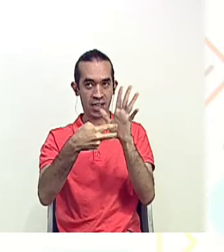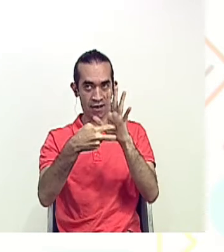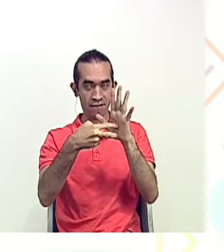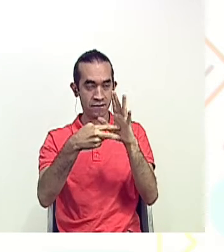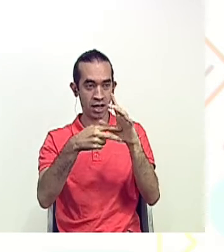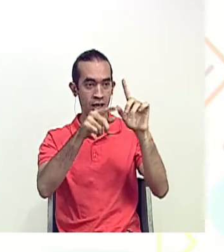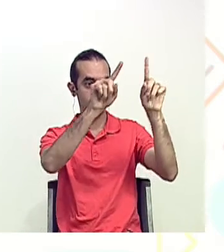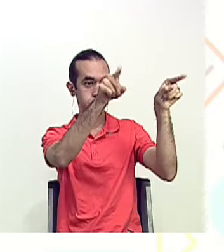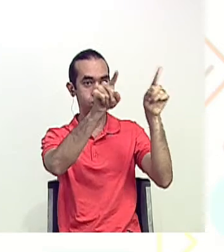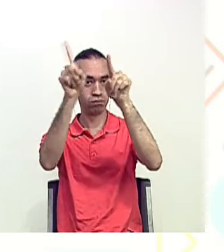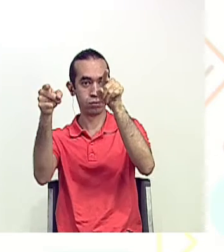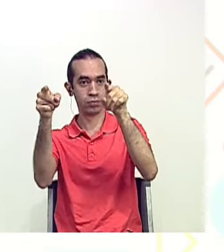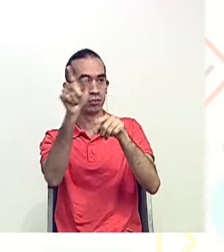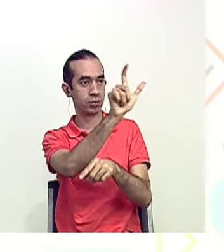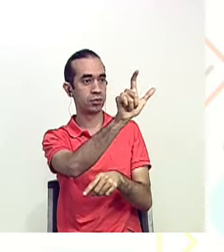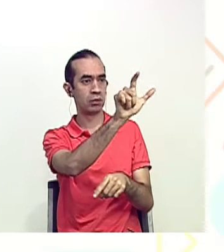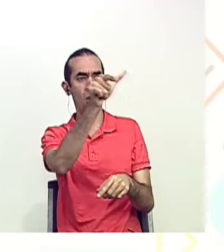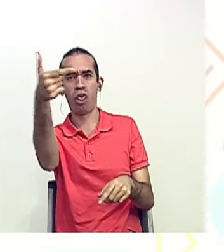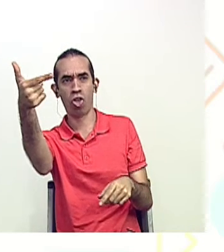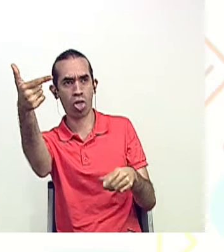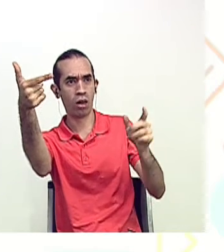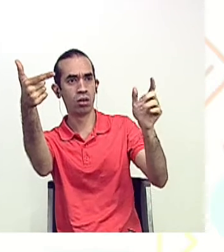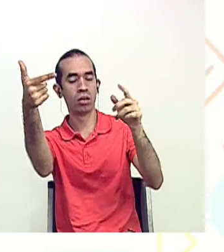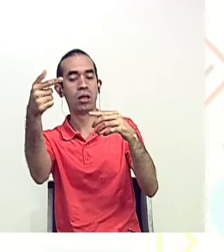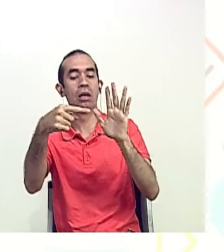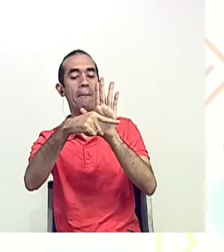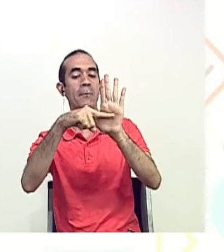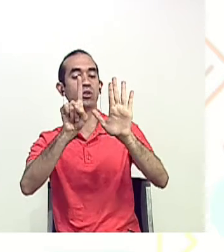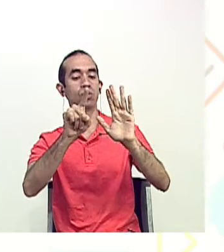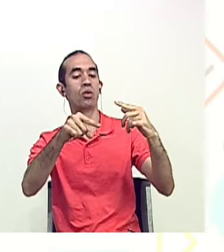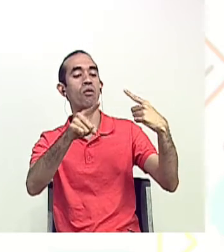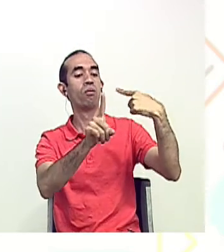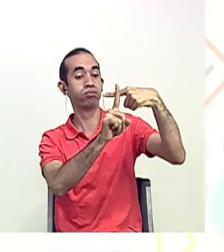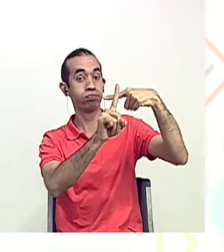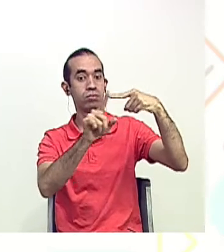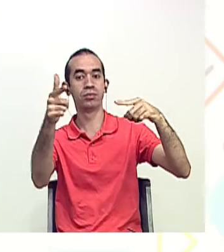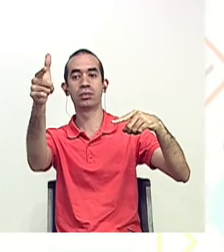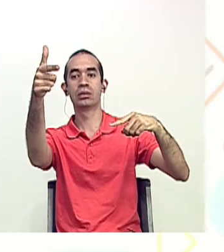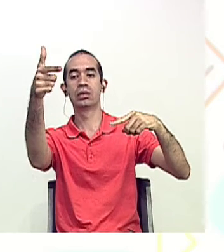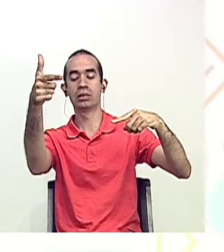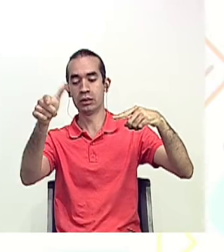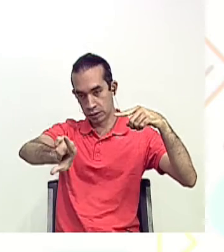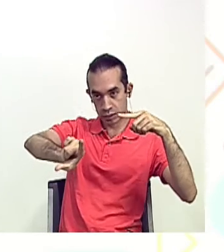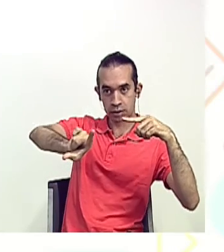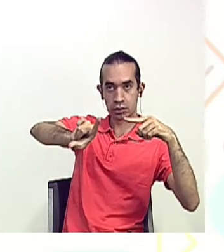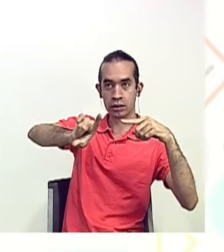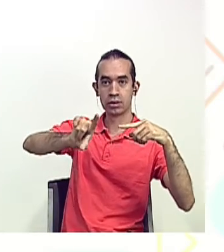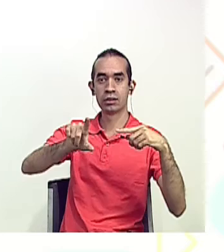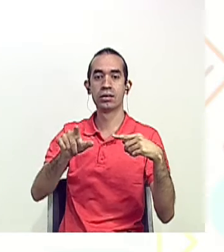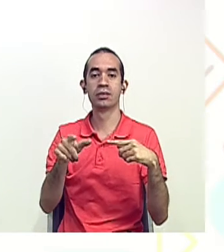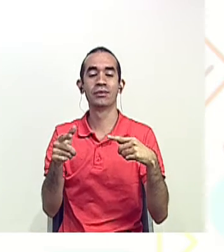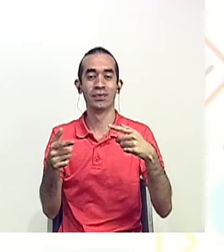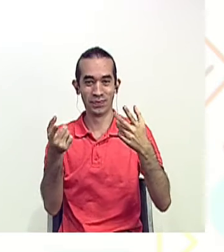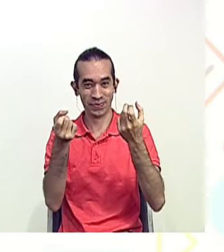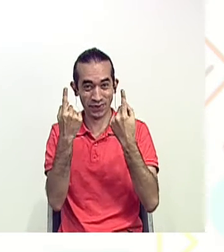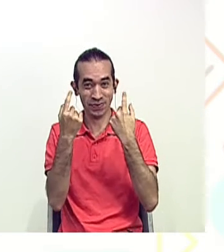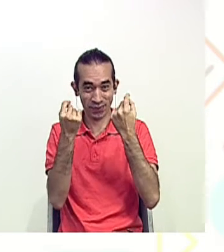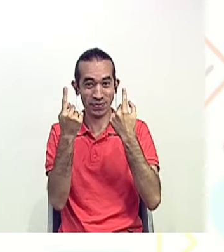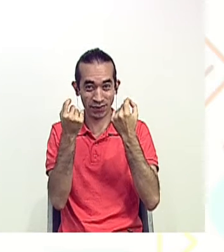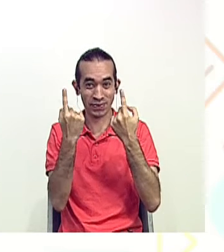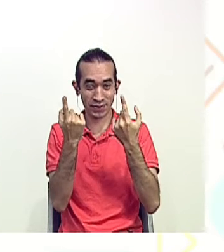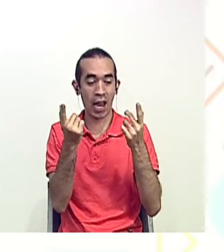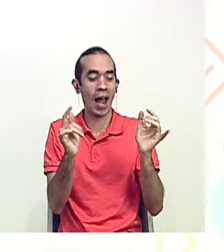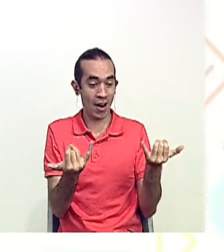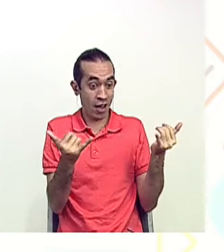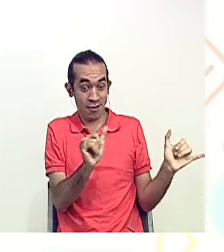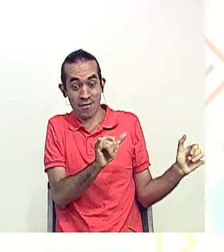de la expresión de manera que se convirtieron en términos ya ahora sí